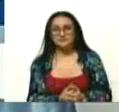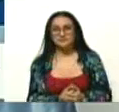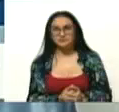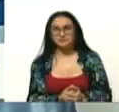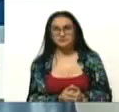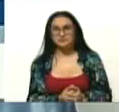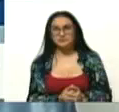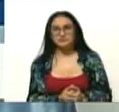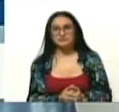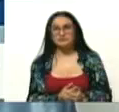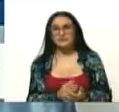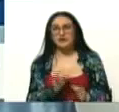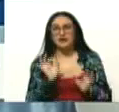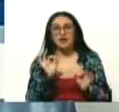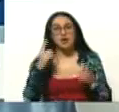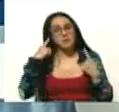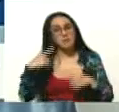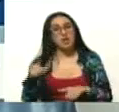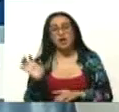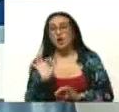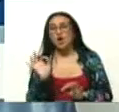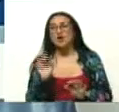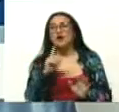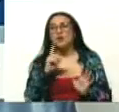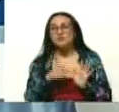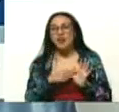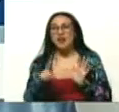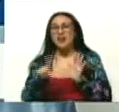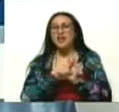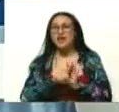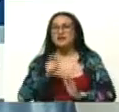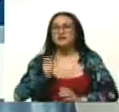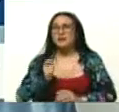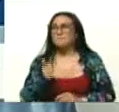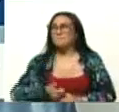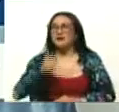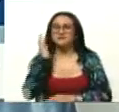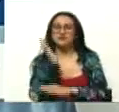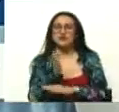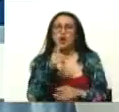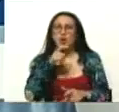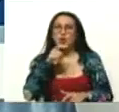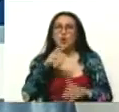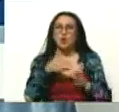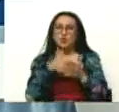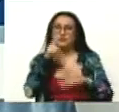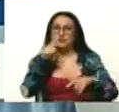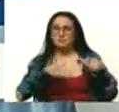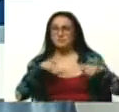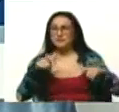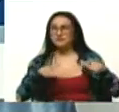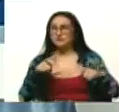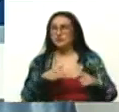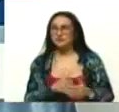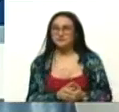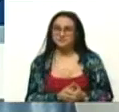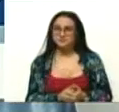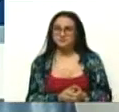impunidad absoluta, ningún tipo de impunidad, sino máxima sanción contra este tipo de